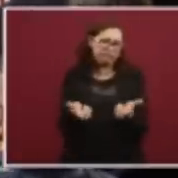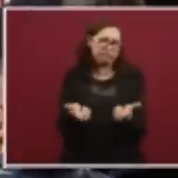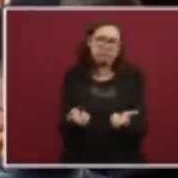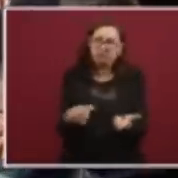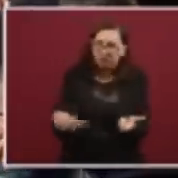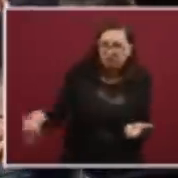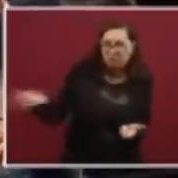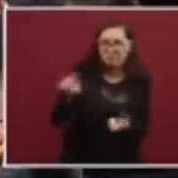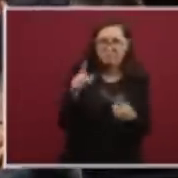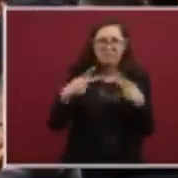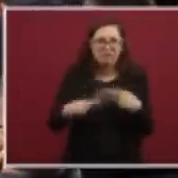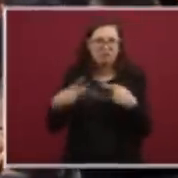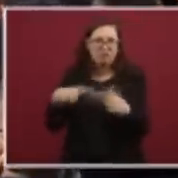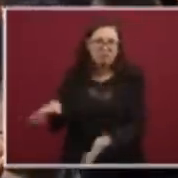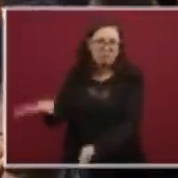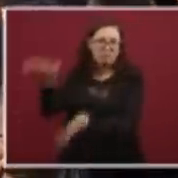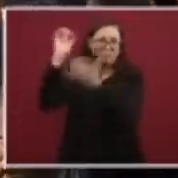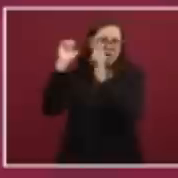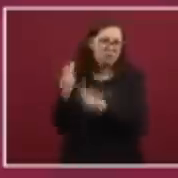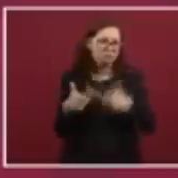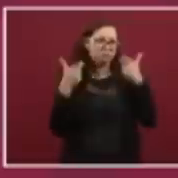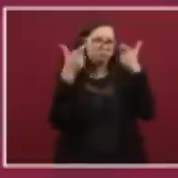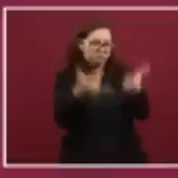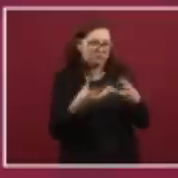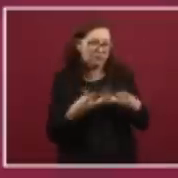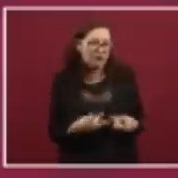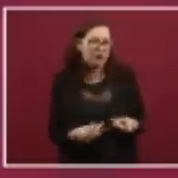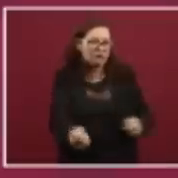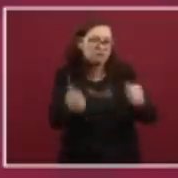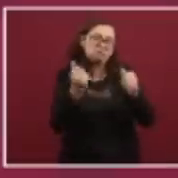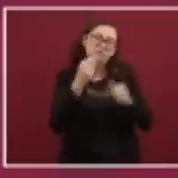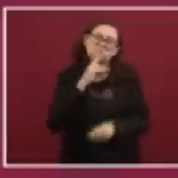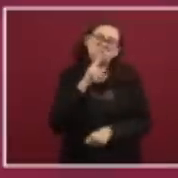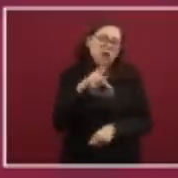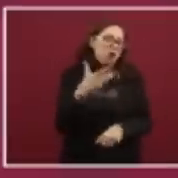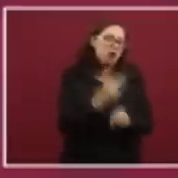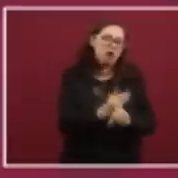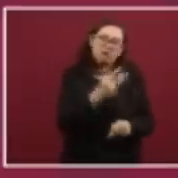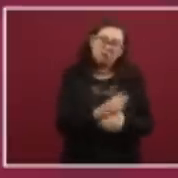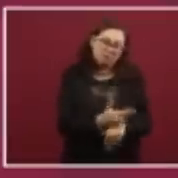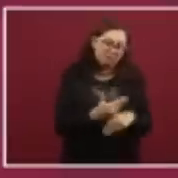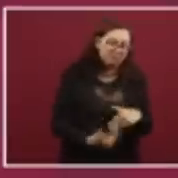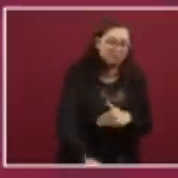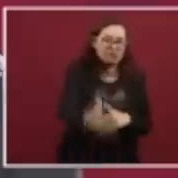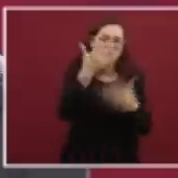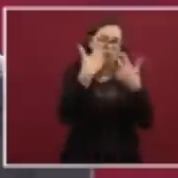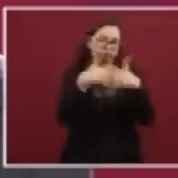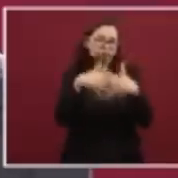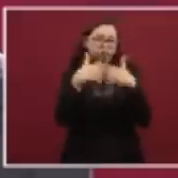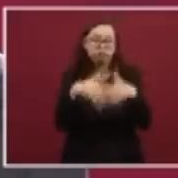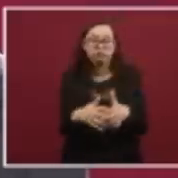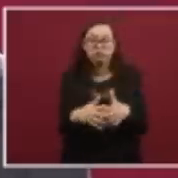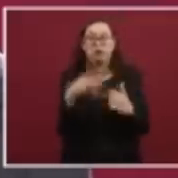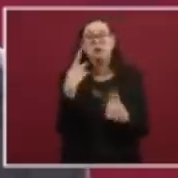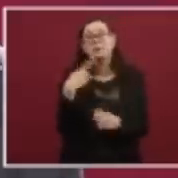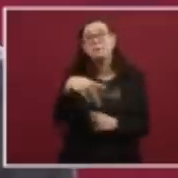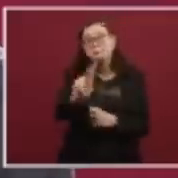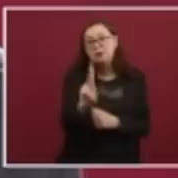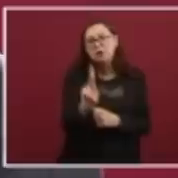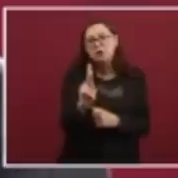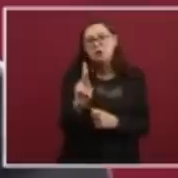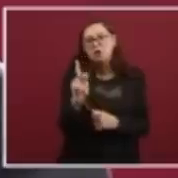público. Pero no se podía darle vuelta a la hoja, es